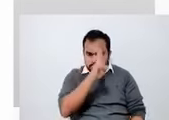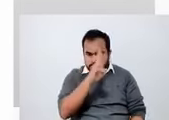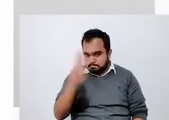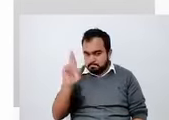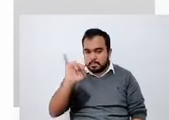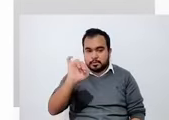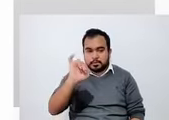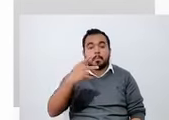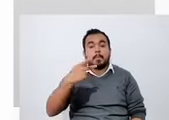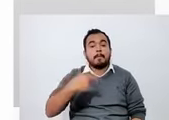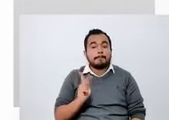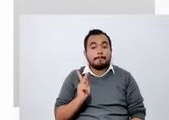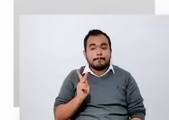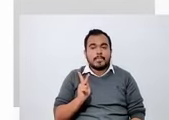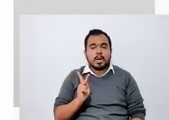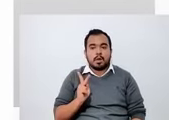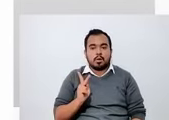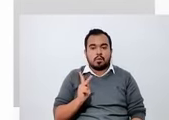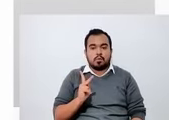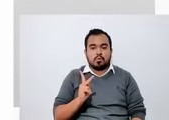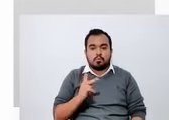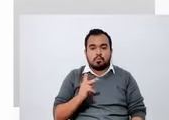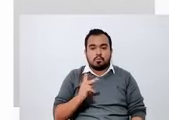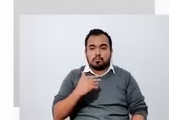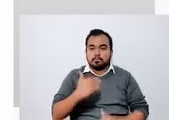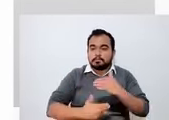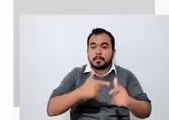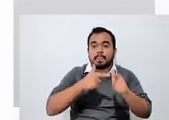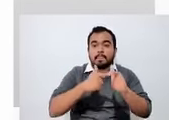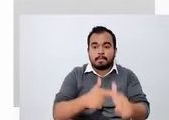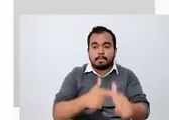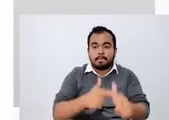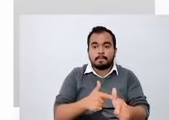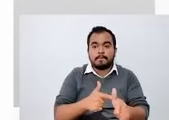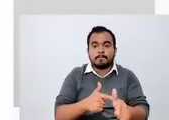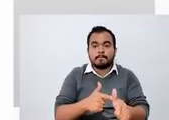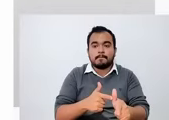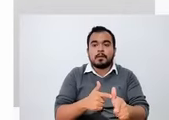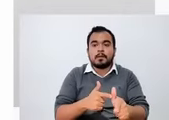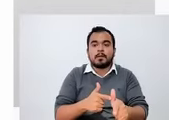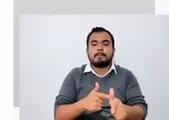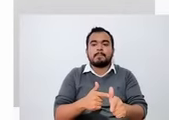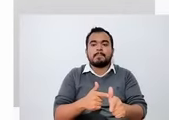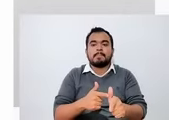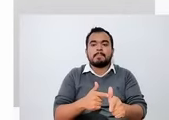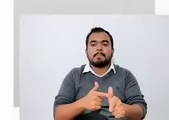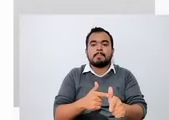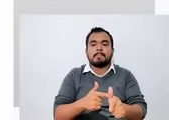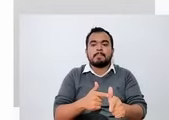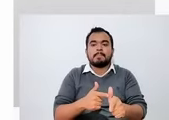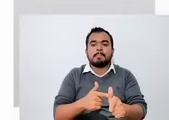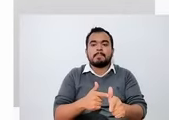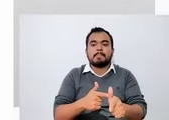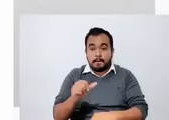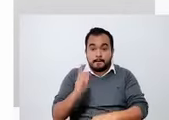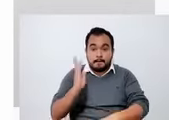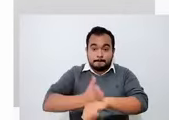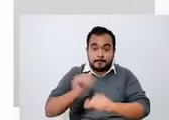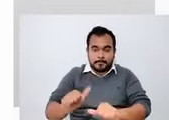su mantenimiento no opera en favor de la imposición de la pena. Pero el merecimiento opera de otra